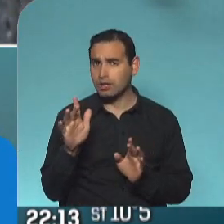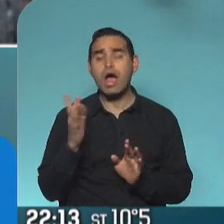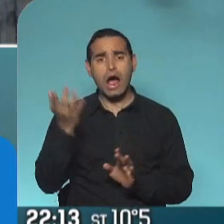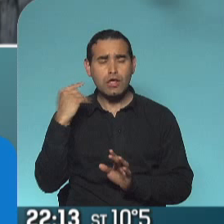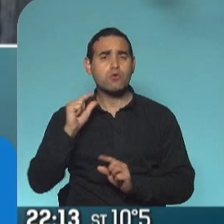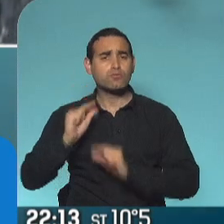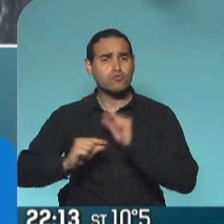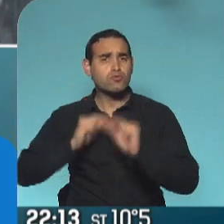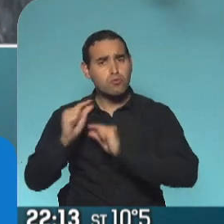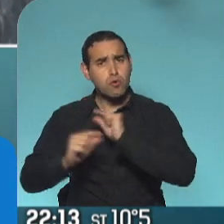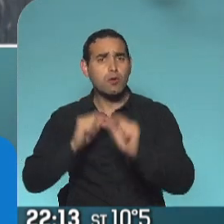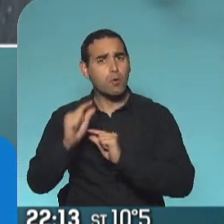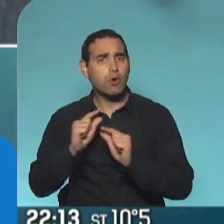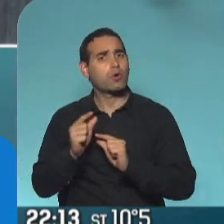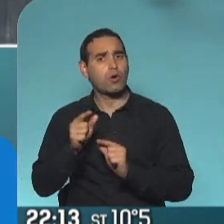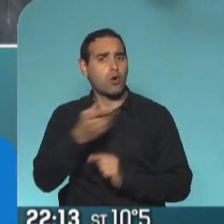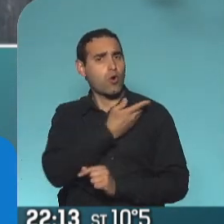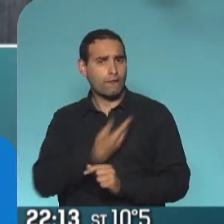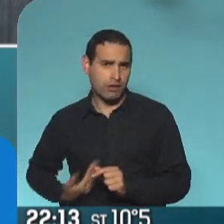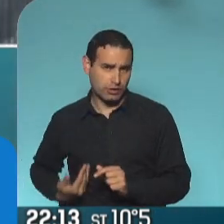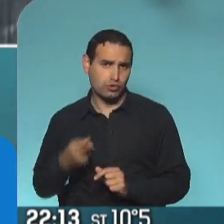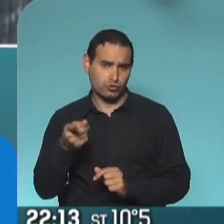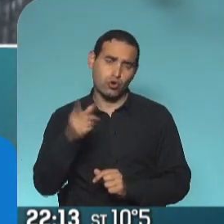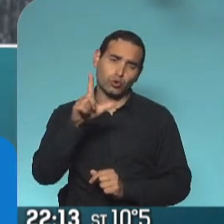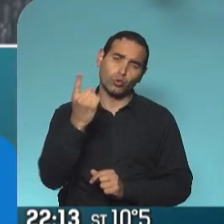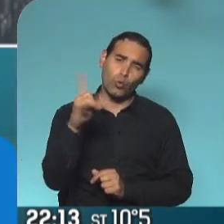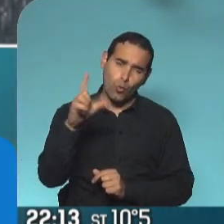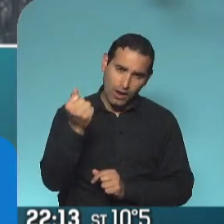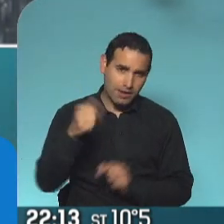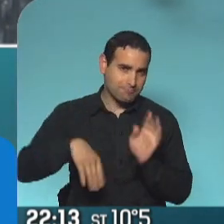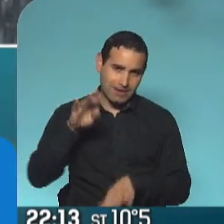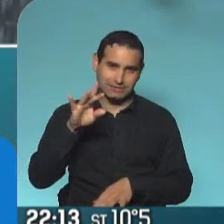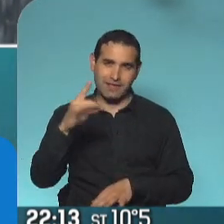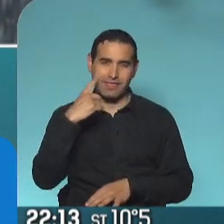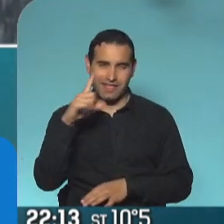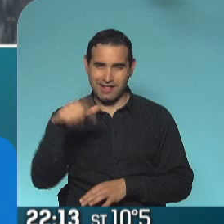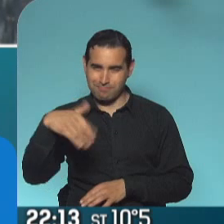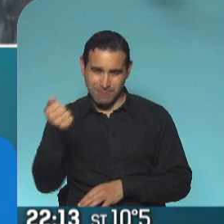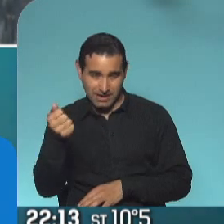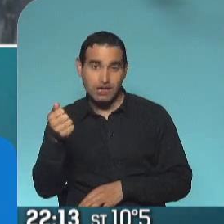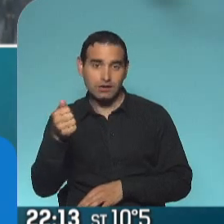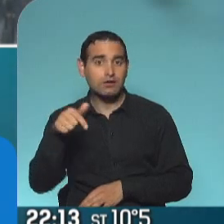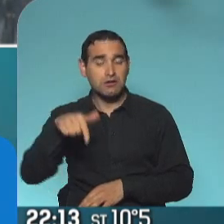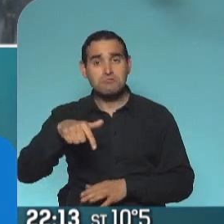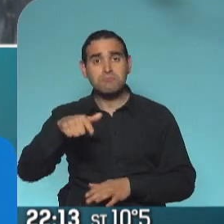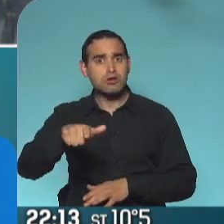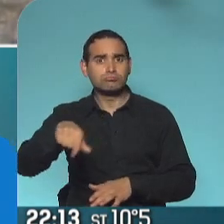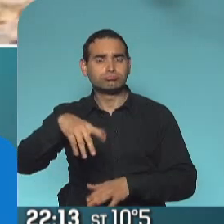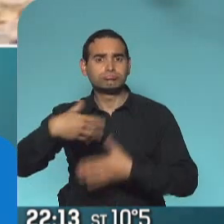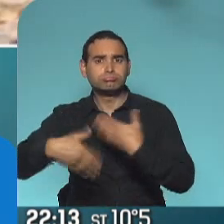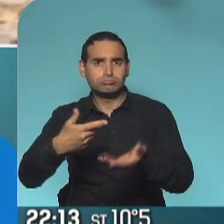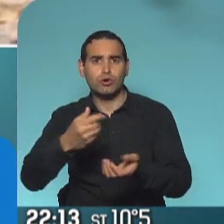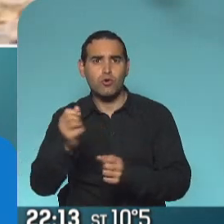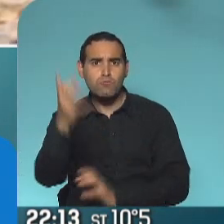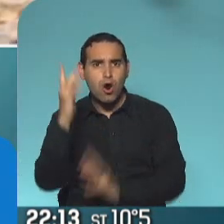ido empezando a imponer los gobiernos de Lula y sobre todo de Dilma después, y que fueron por lo tanto avanzando sobre los